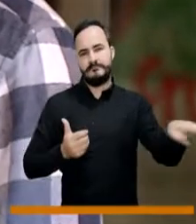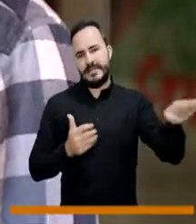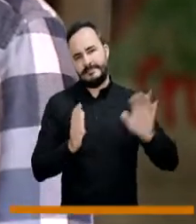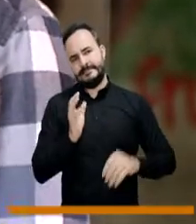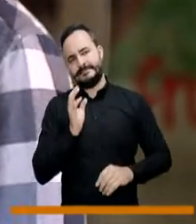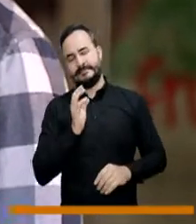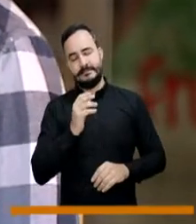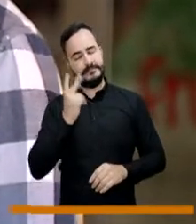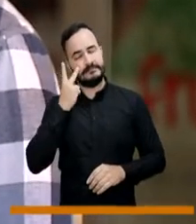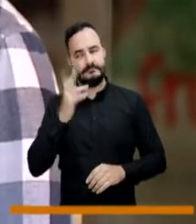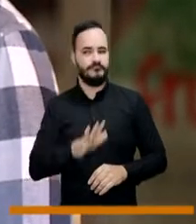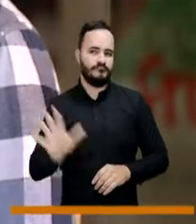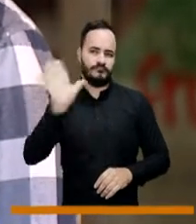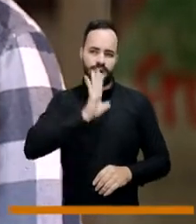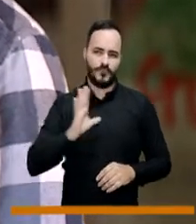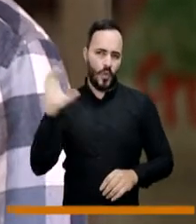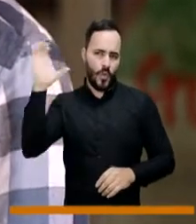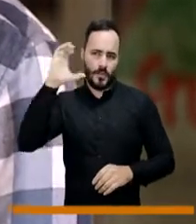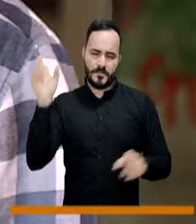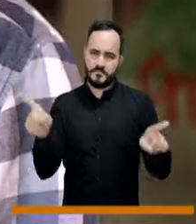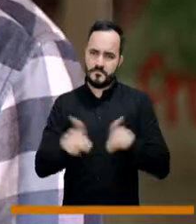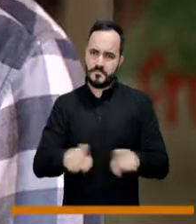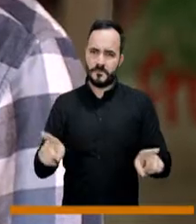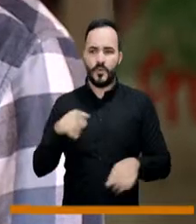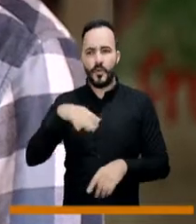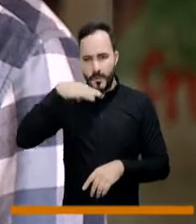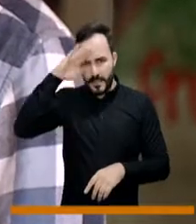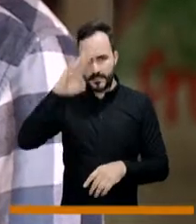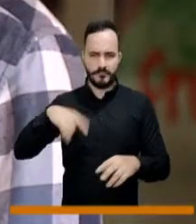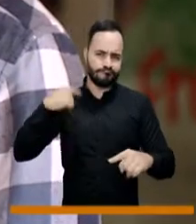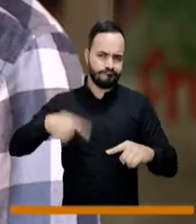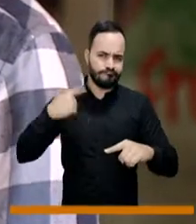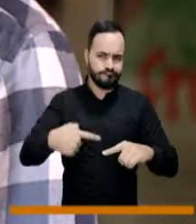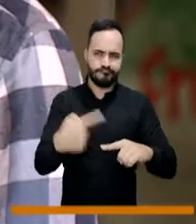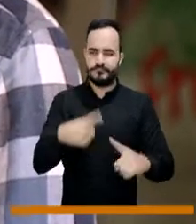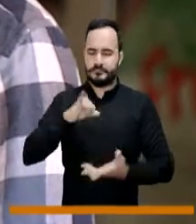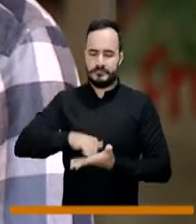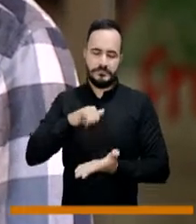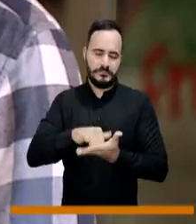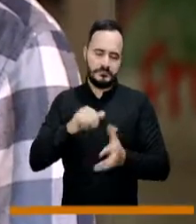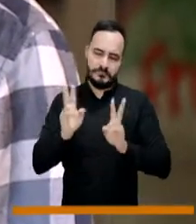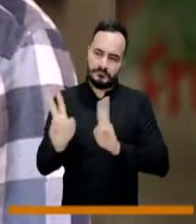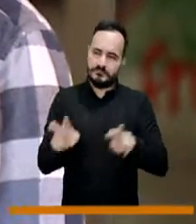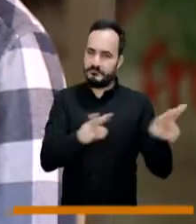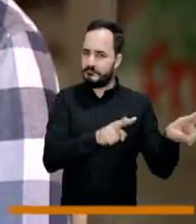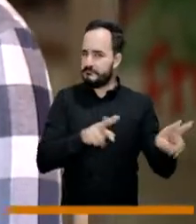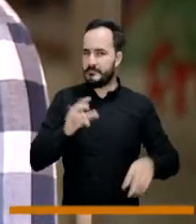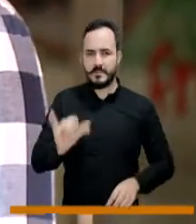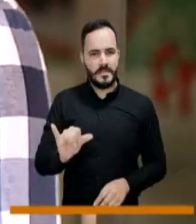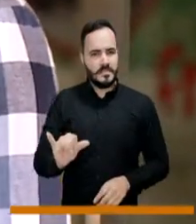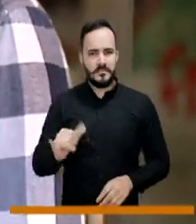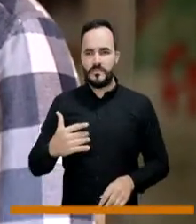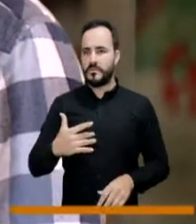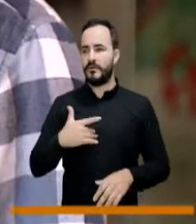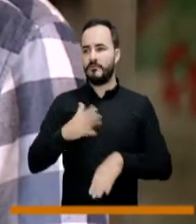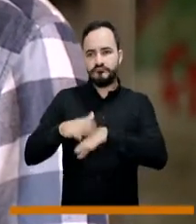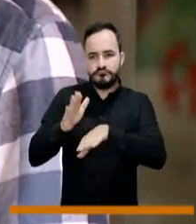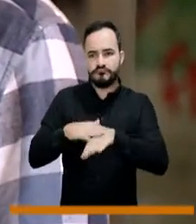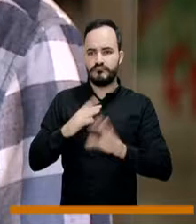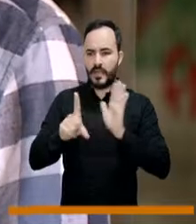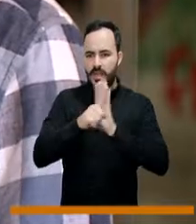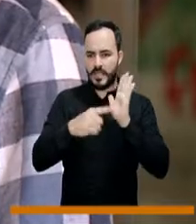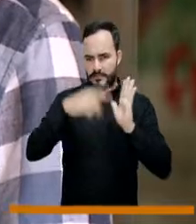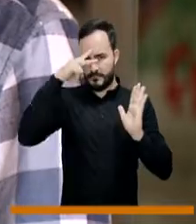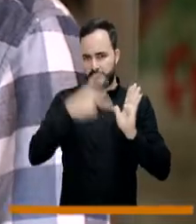situación permanente en todo Colombia y particularmente en la ciudad de Medellín, pues ha sido un proceso sistemático